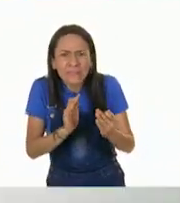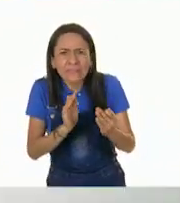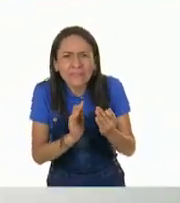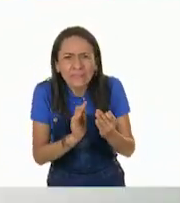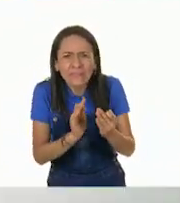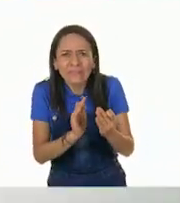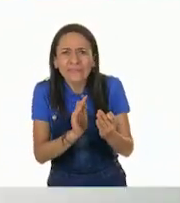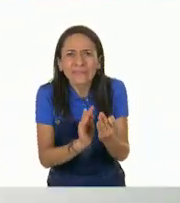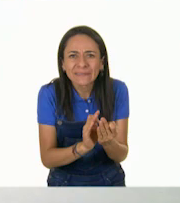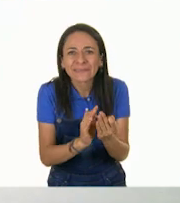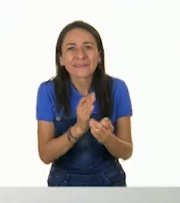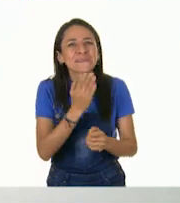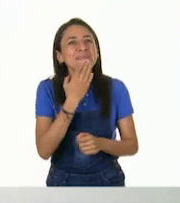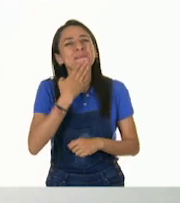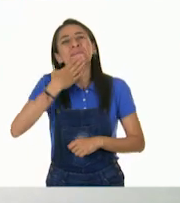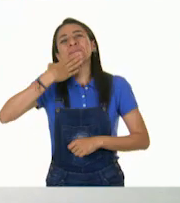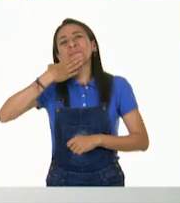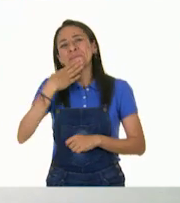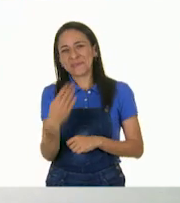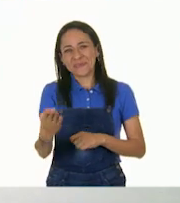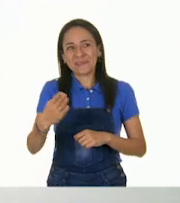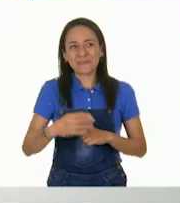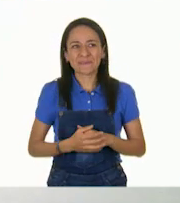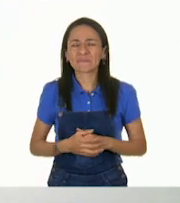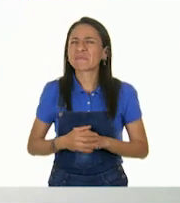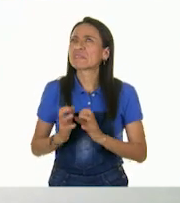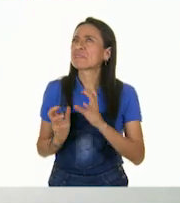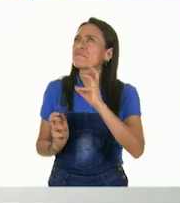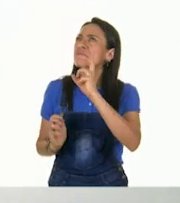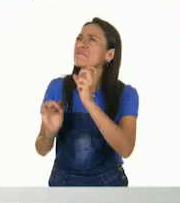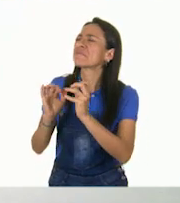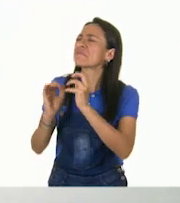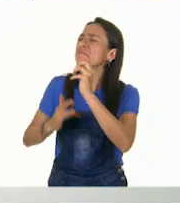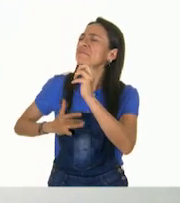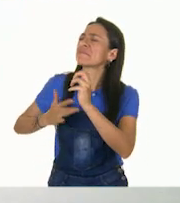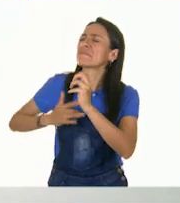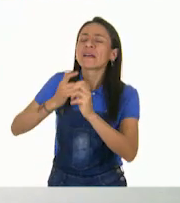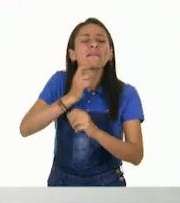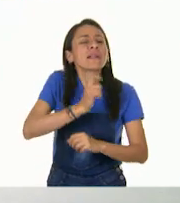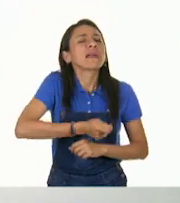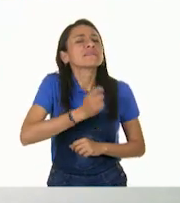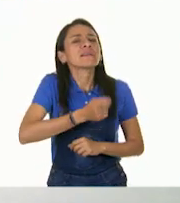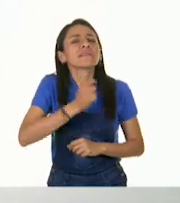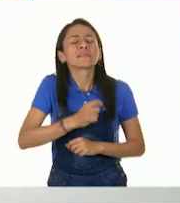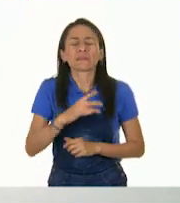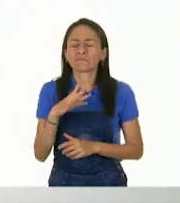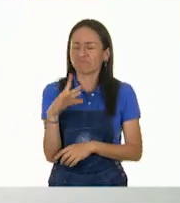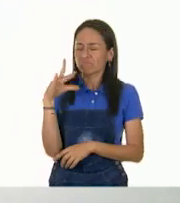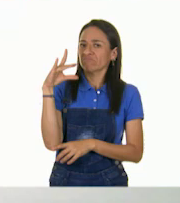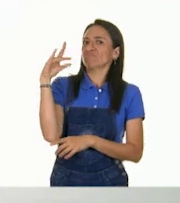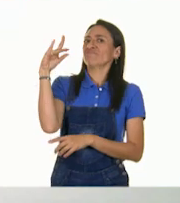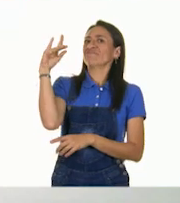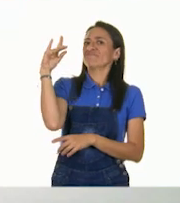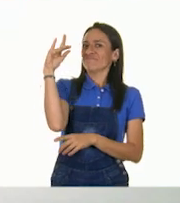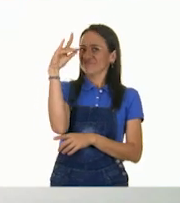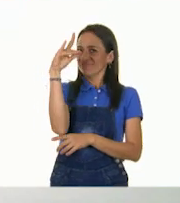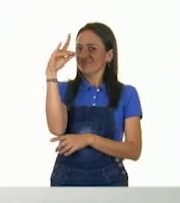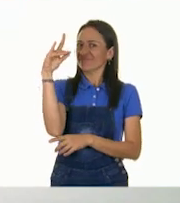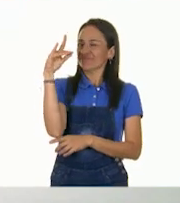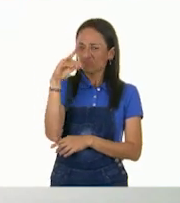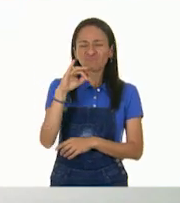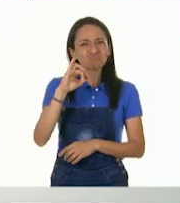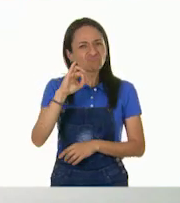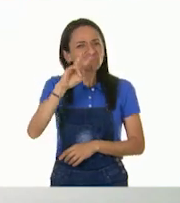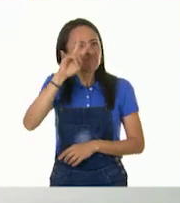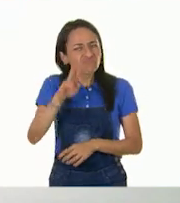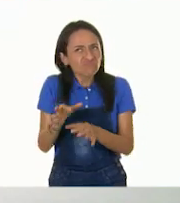bien puedes saber que parece una jirafa que tiene el cuello largo y